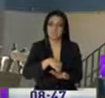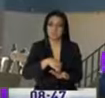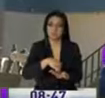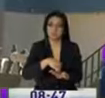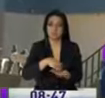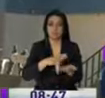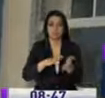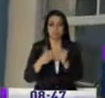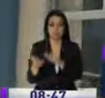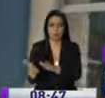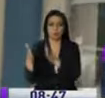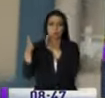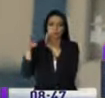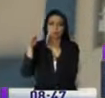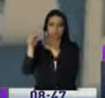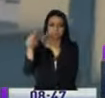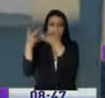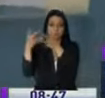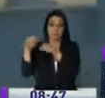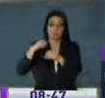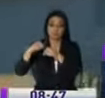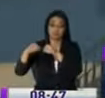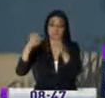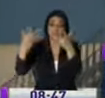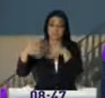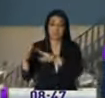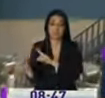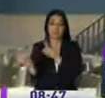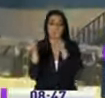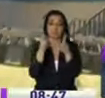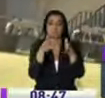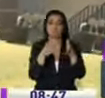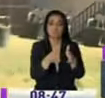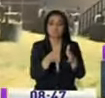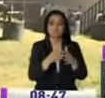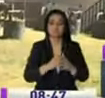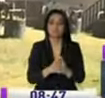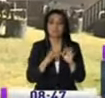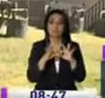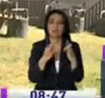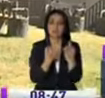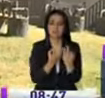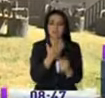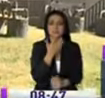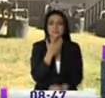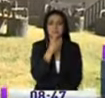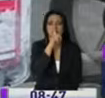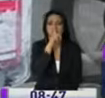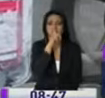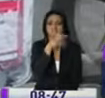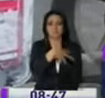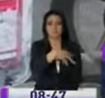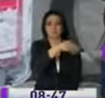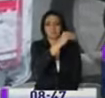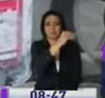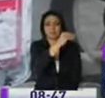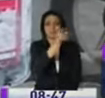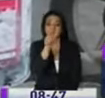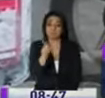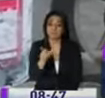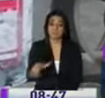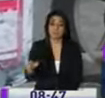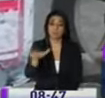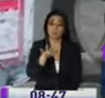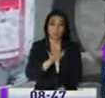trámites de defunción, los restos fueron llevados hasta su tierra natal. La familia prefirió partir en silencio entre los sospechosos del